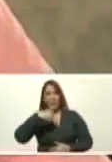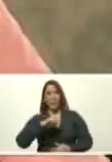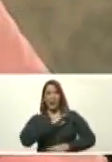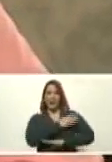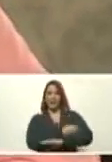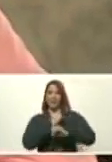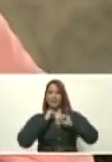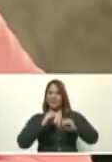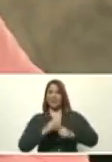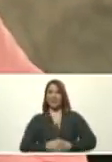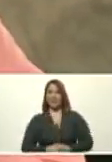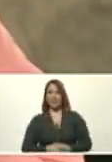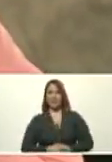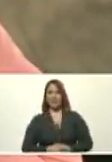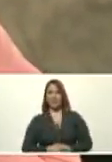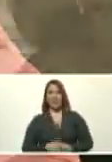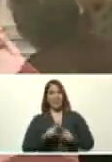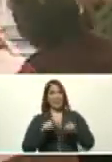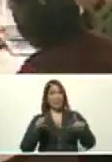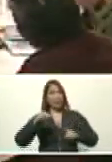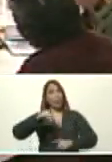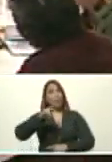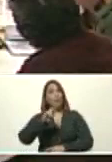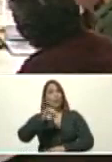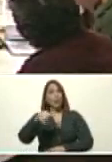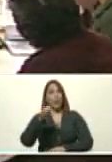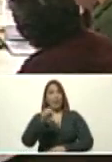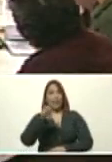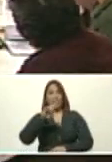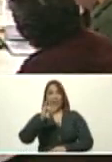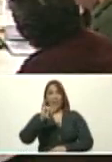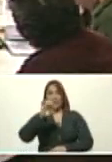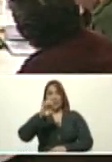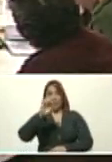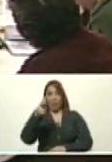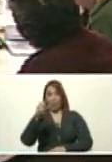Es distinto mujeriego. Es mujeristas.